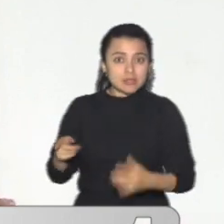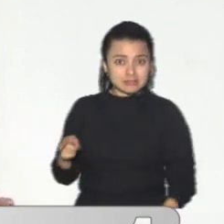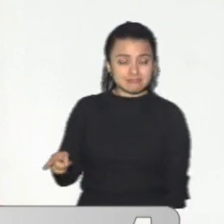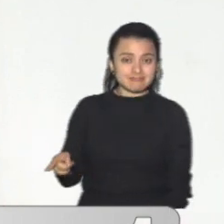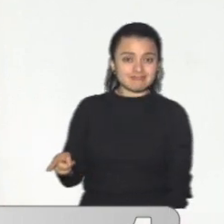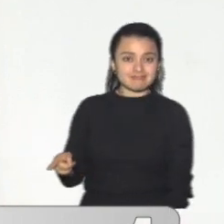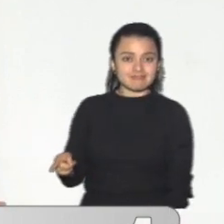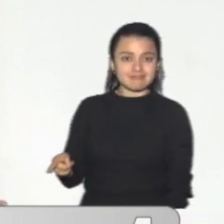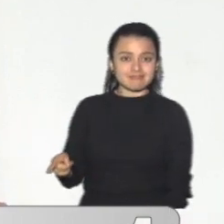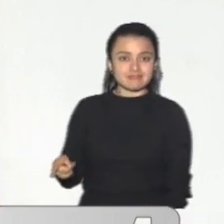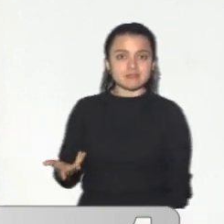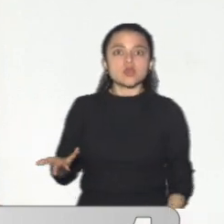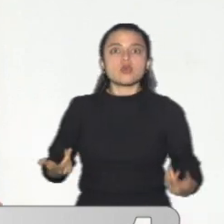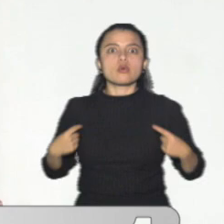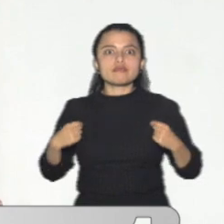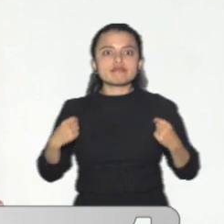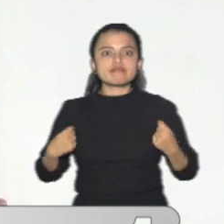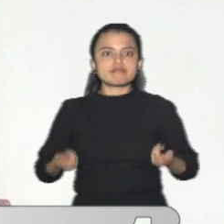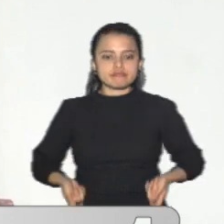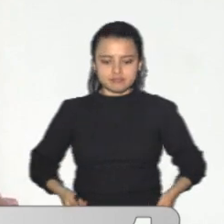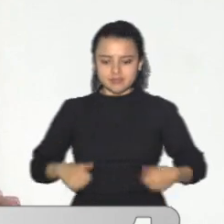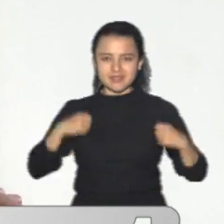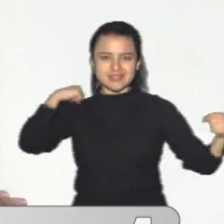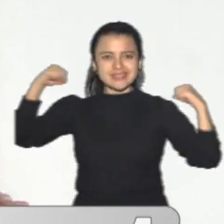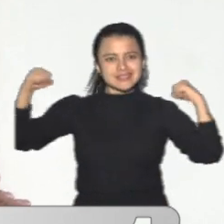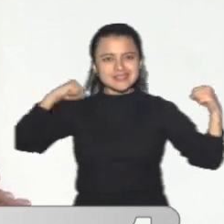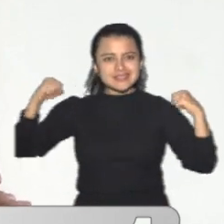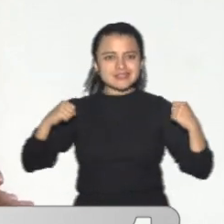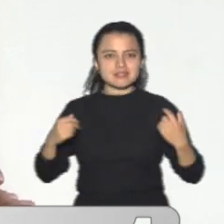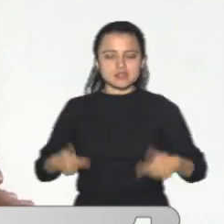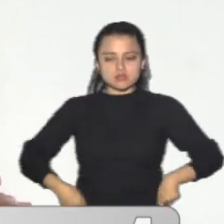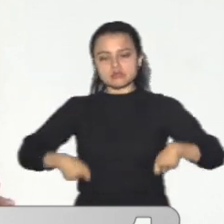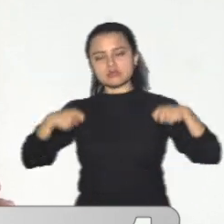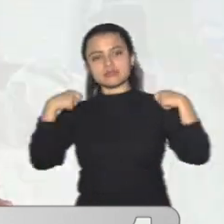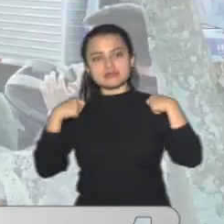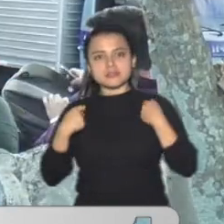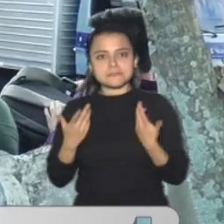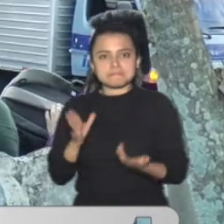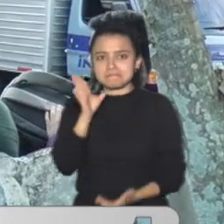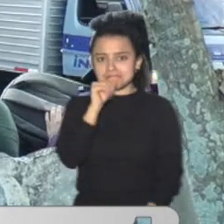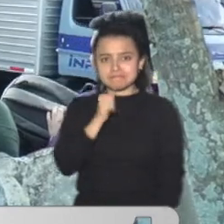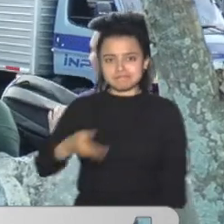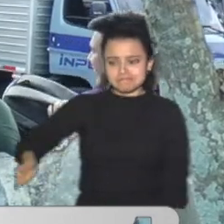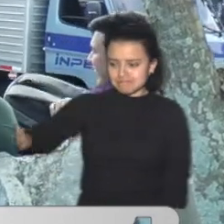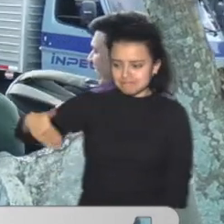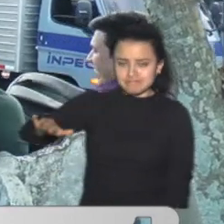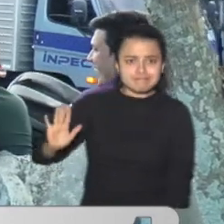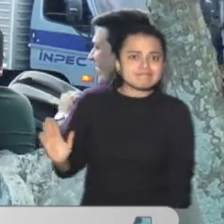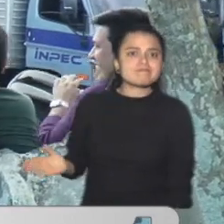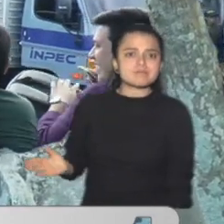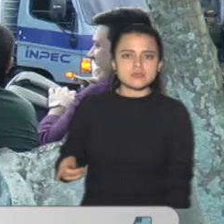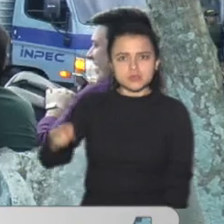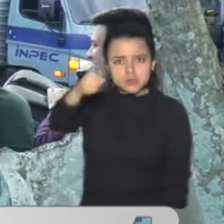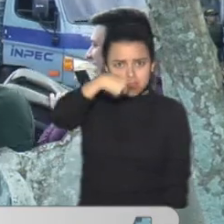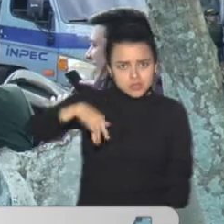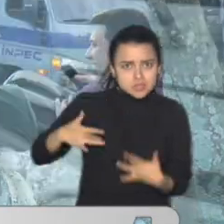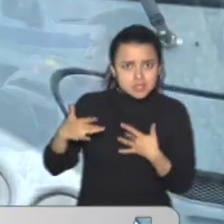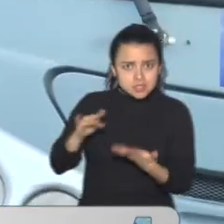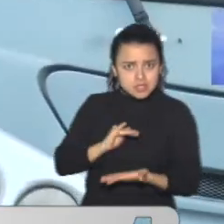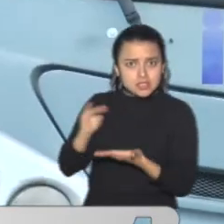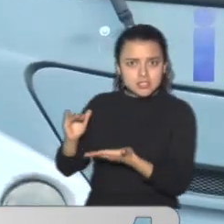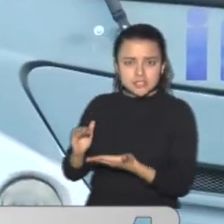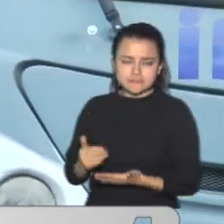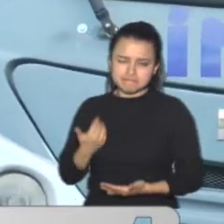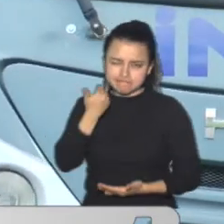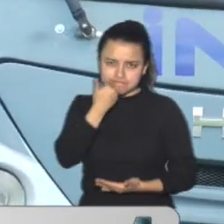no tienen que cambiarse no hay una toalla no hay una cobija entonces estamos pidiendo solidaridad y compasión entre tanto el instituto